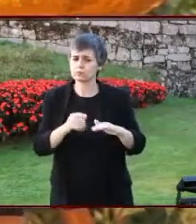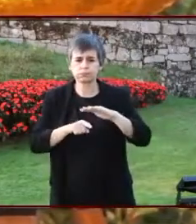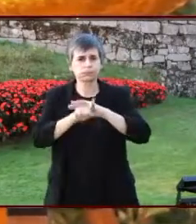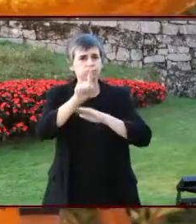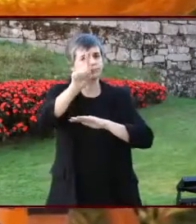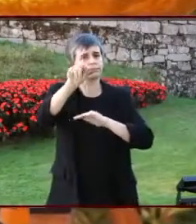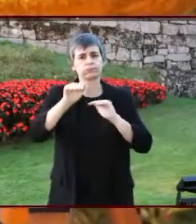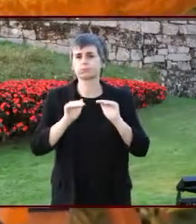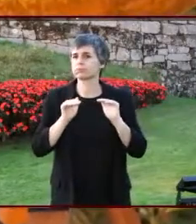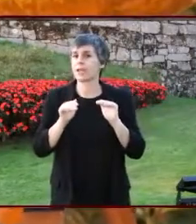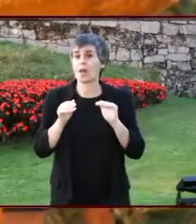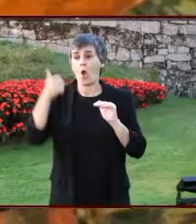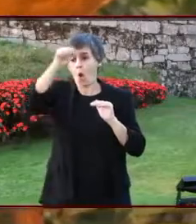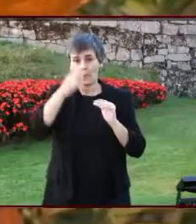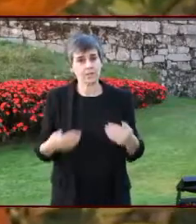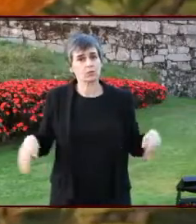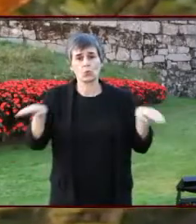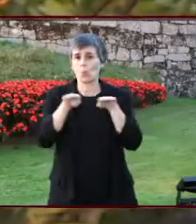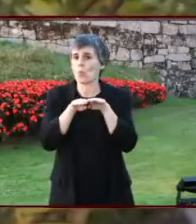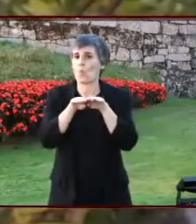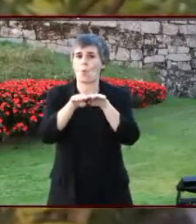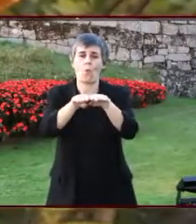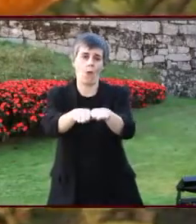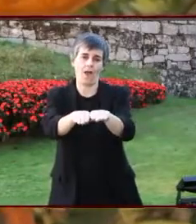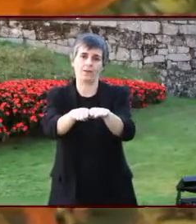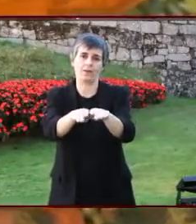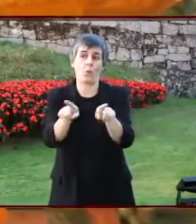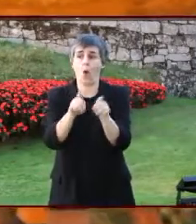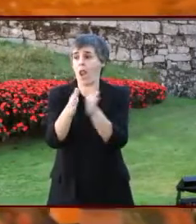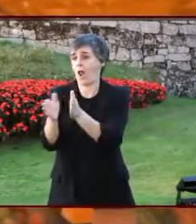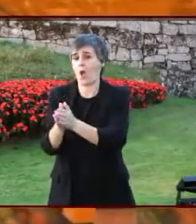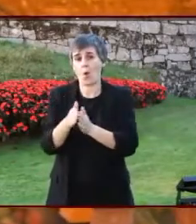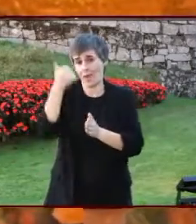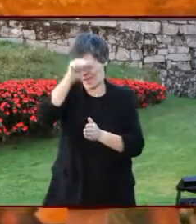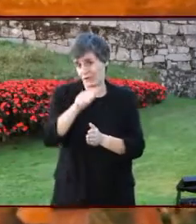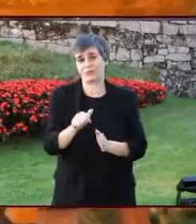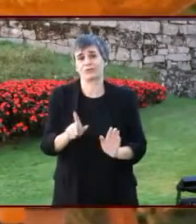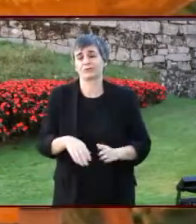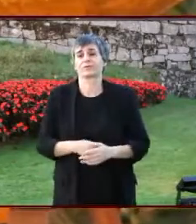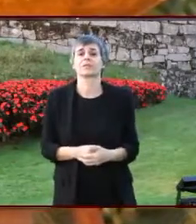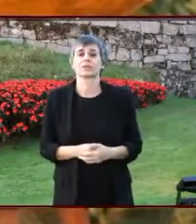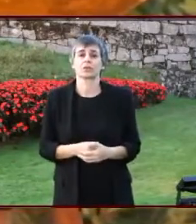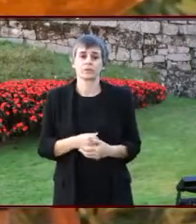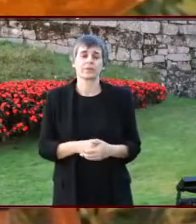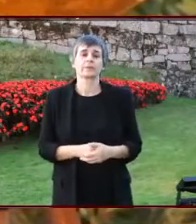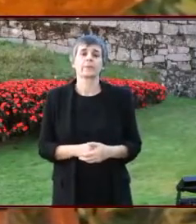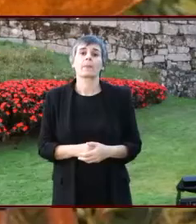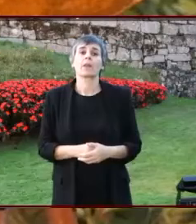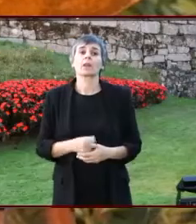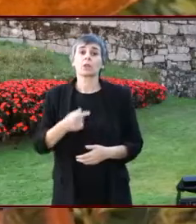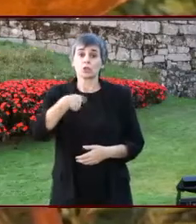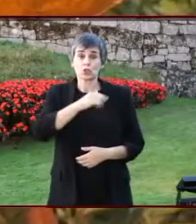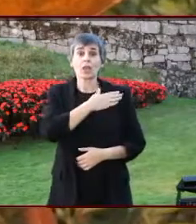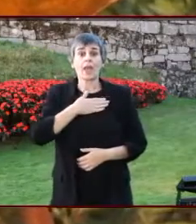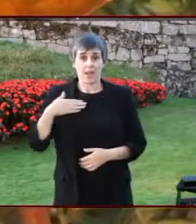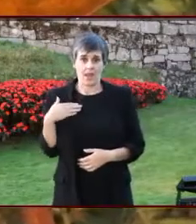música, igual que o teñen os nosos compañeiros de vida, eles, os homes. E o queríamos